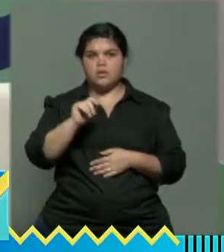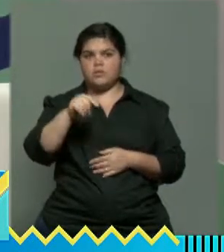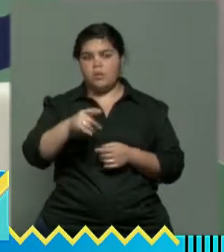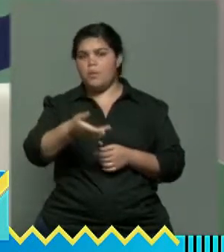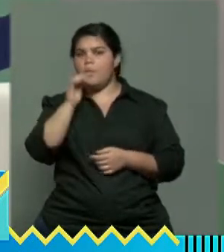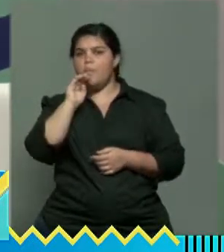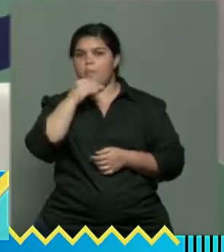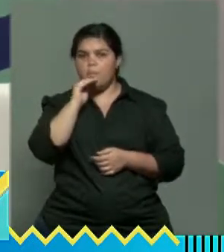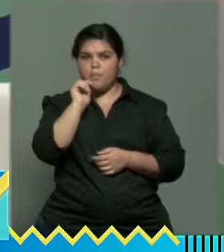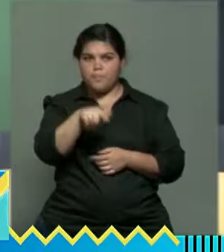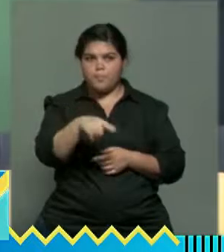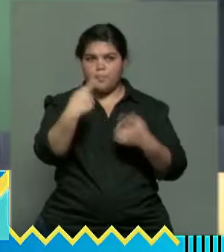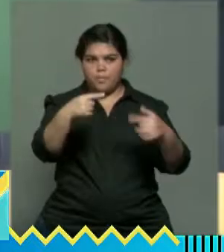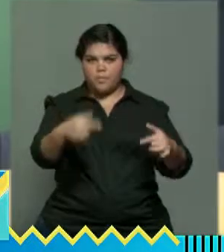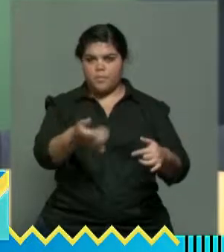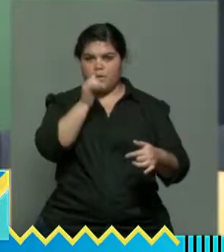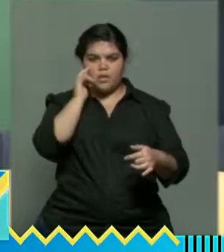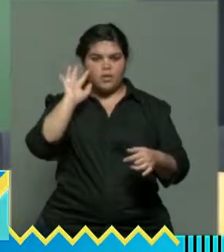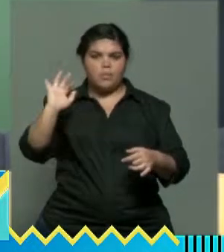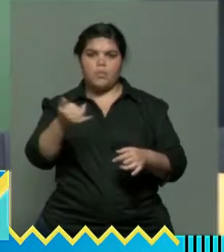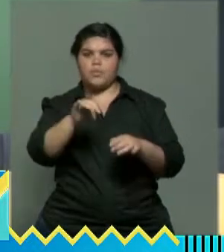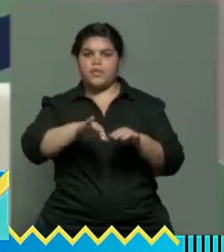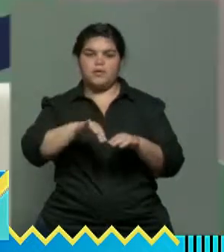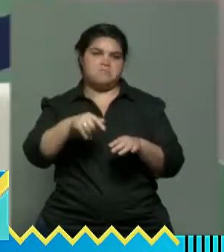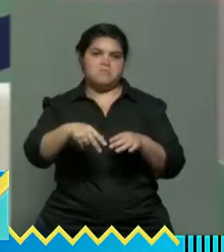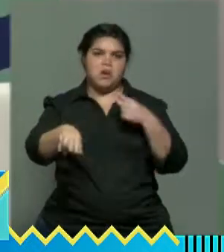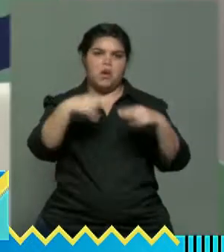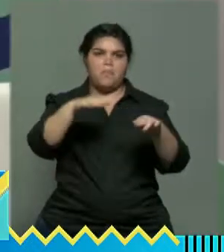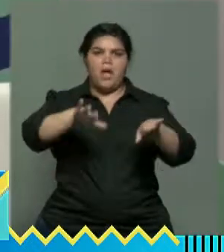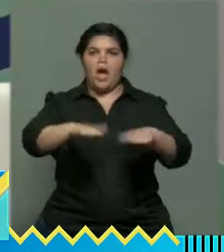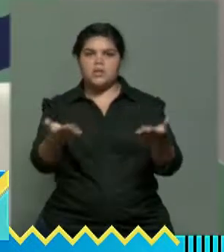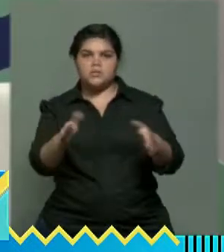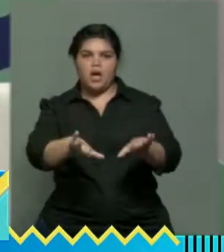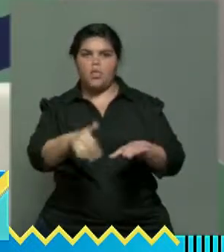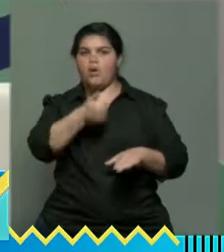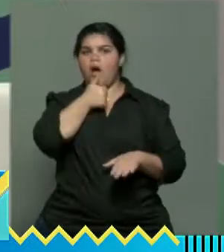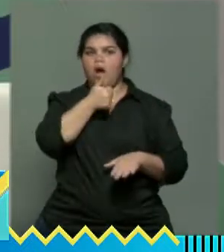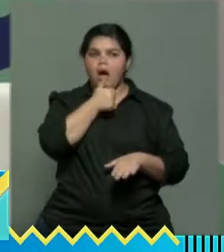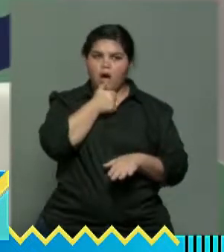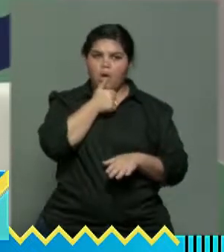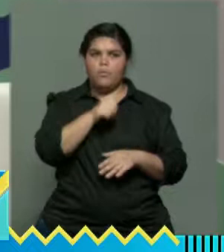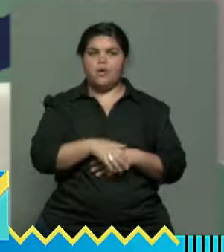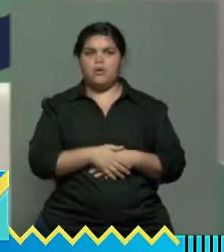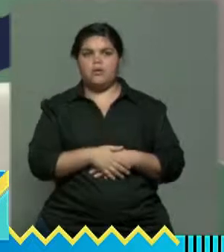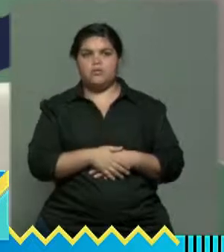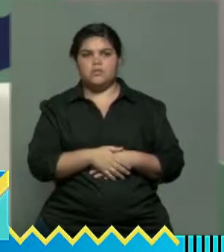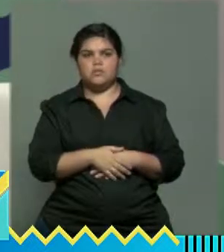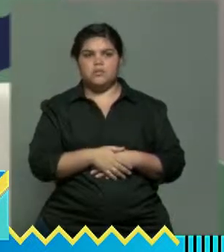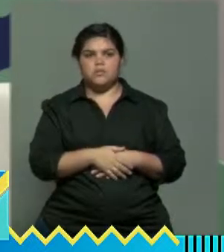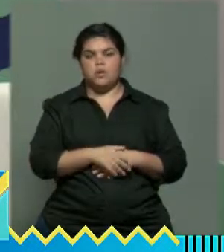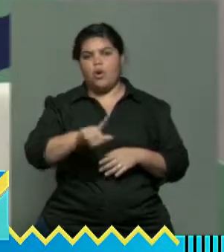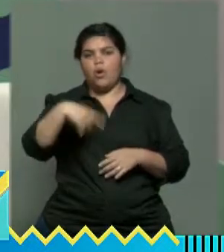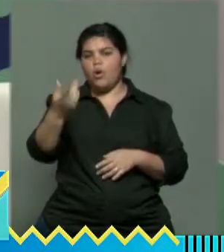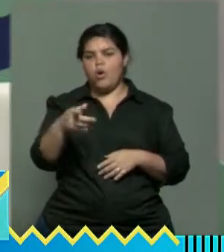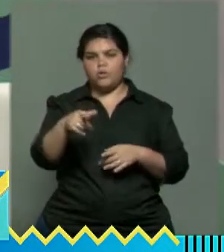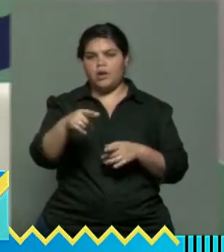bebida. De hecho, en la mesa ya lo vemos. Vemos gente comiendo asados con agua mineral o con productos como Levité. La publicidad